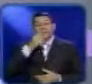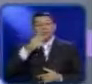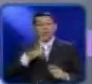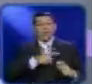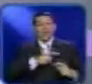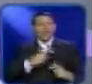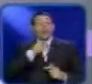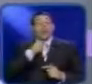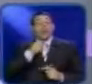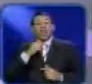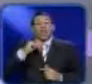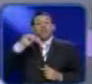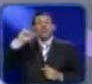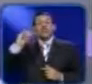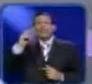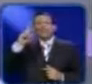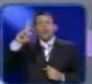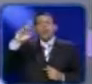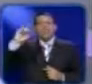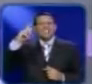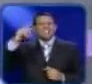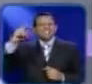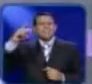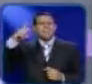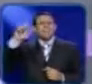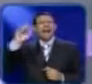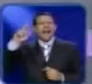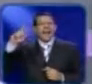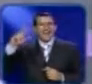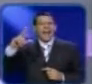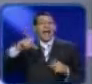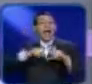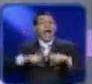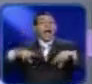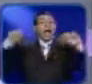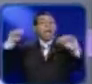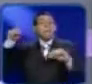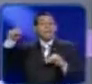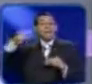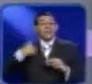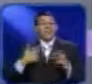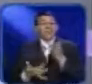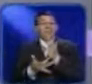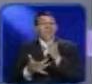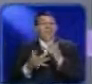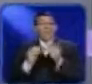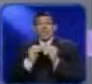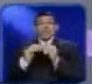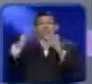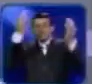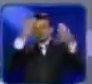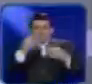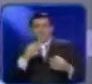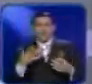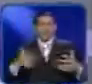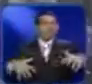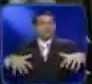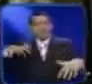de la película Jurassic Park le contamos que en Japón reviven gracias a la tecnología de realidad virtual.